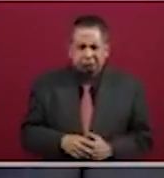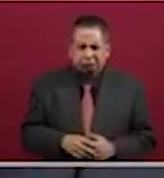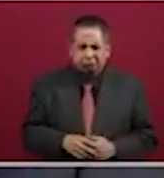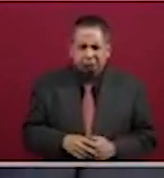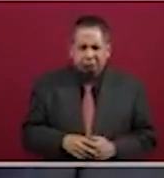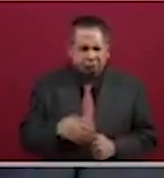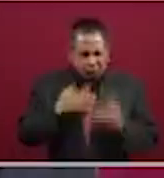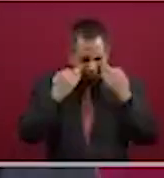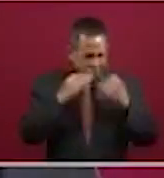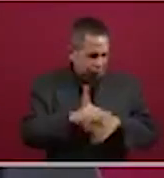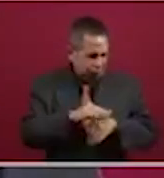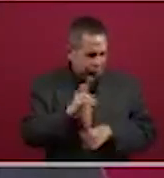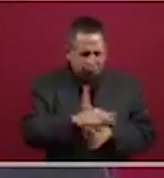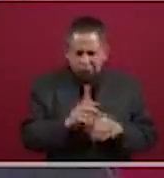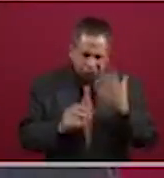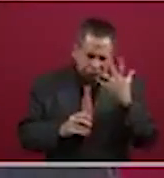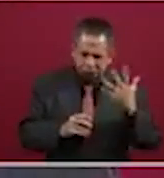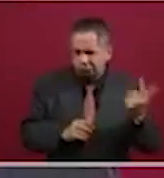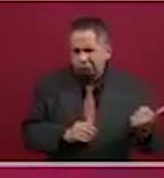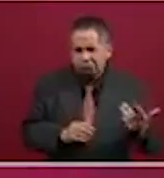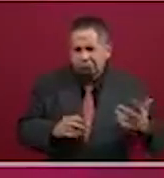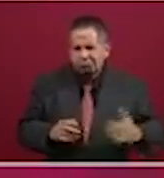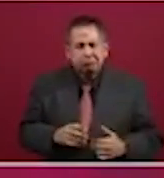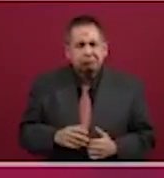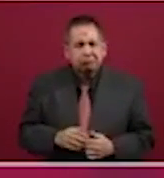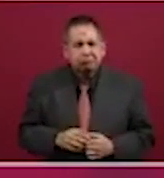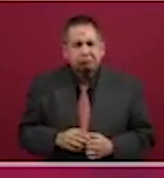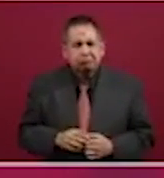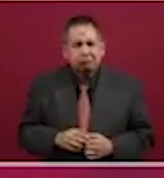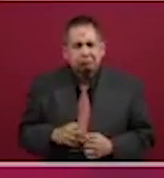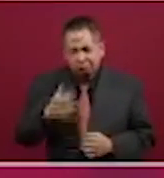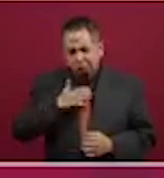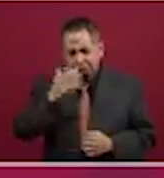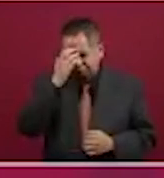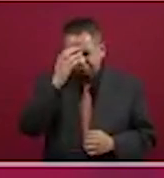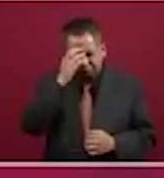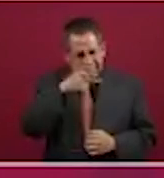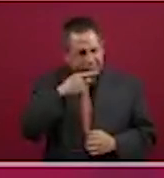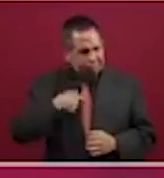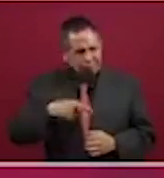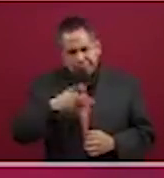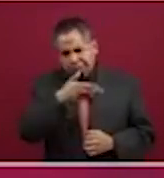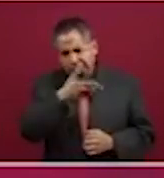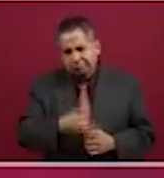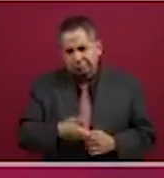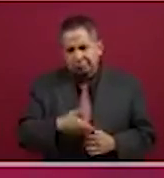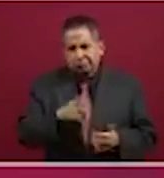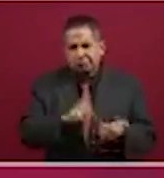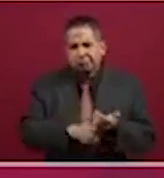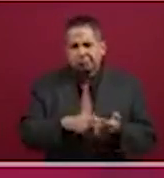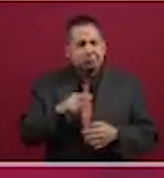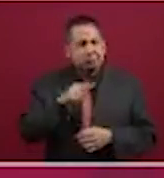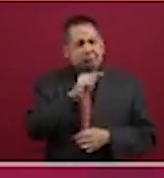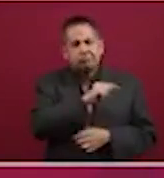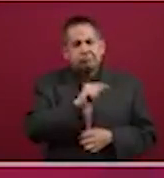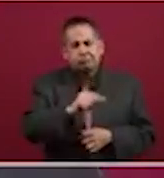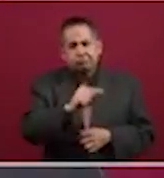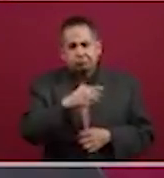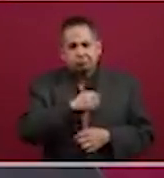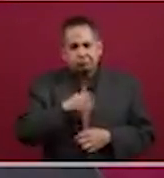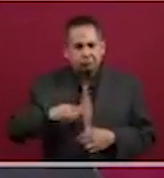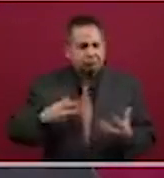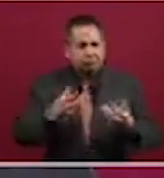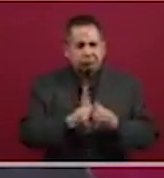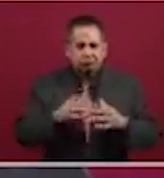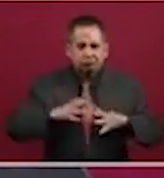me consta por qué conozco a quienes son miembros de